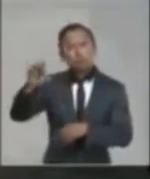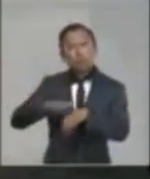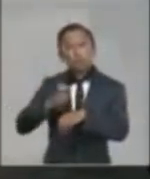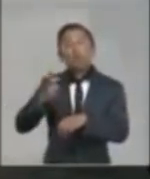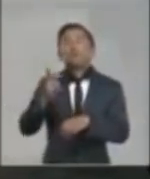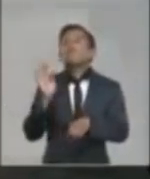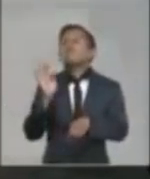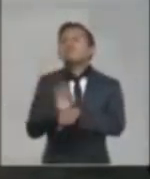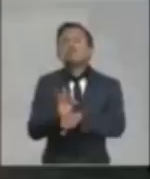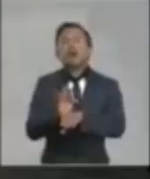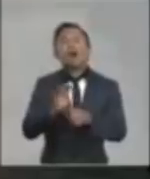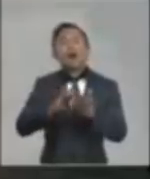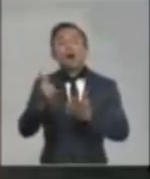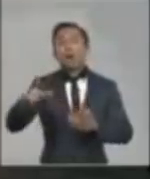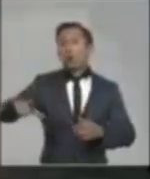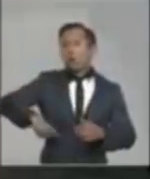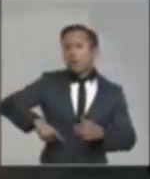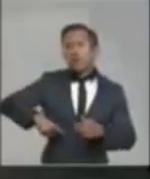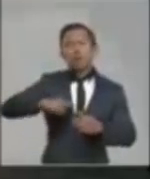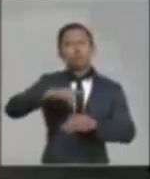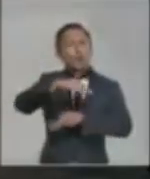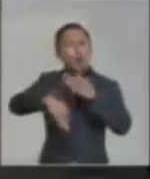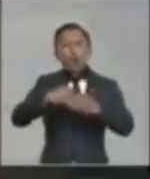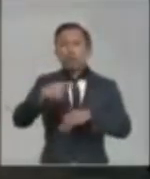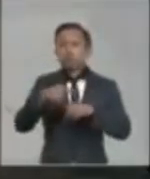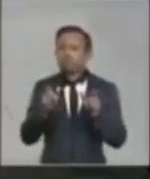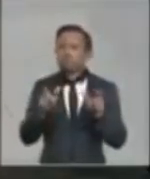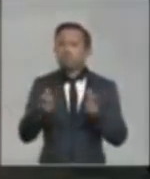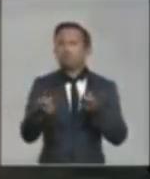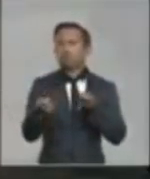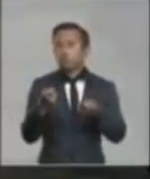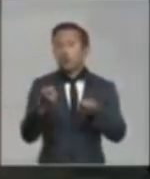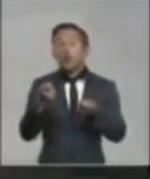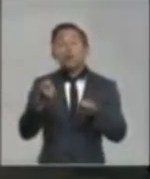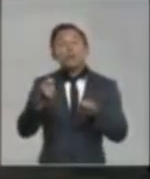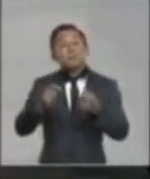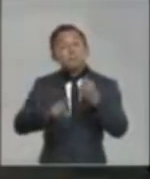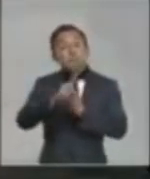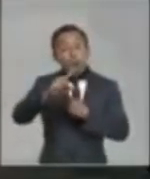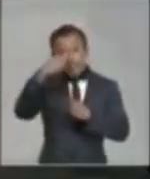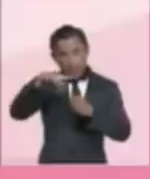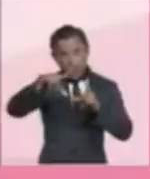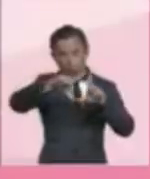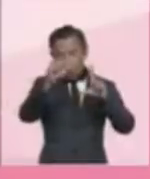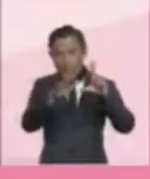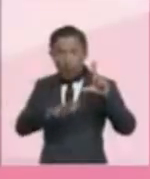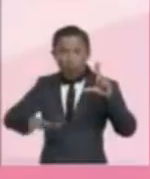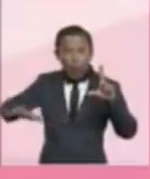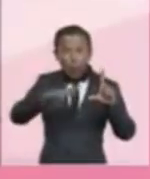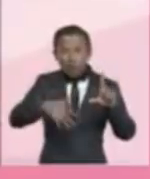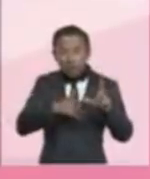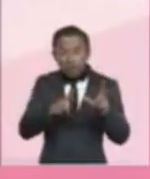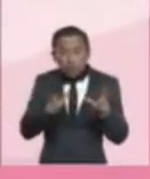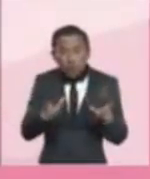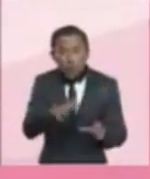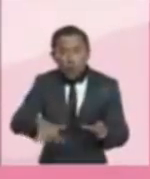del Estado, con todos integralmente, porque no vamos a tener un México en paz si no lo tenemos seguro, si tú no tienes